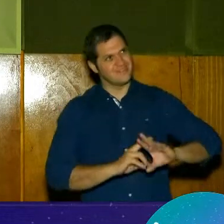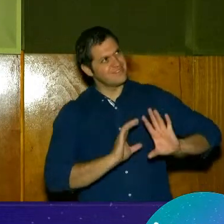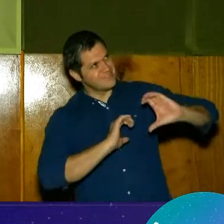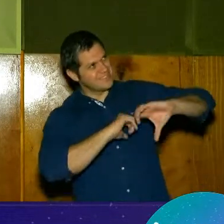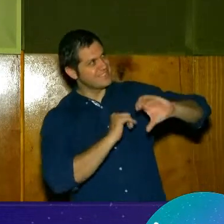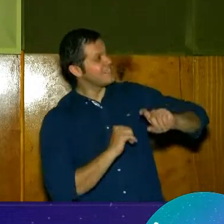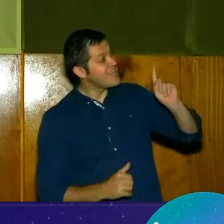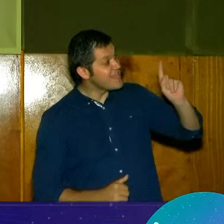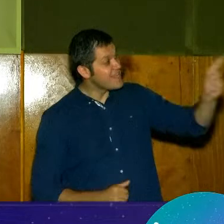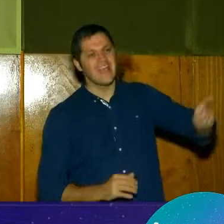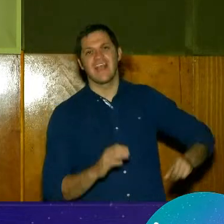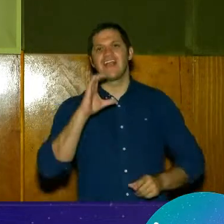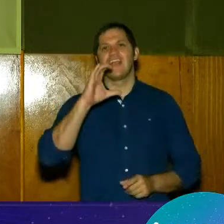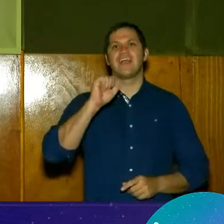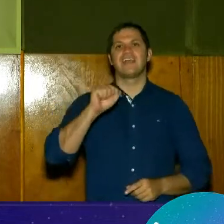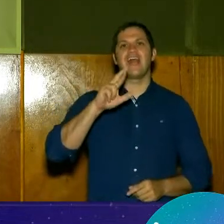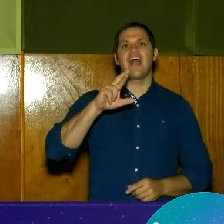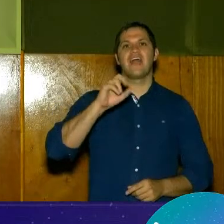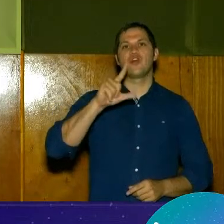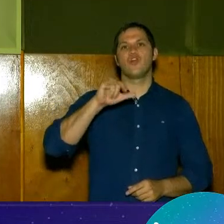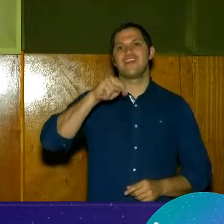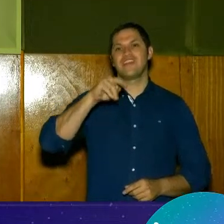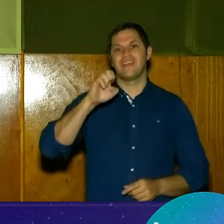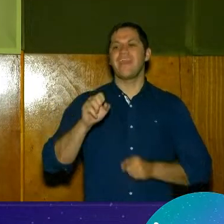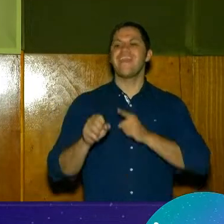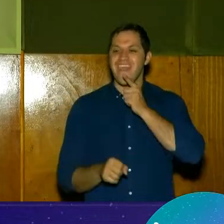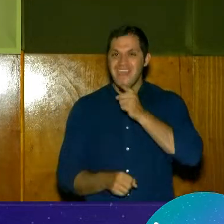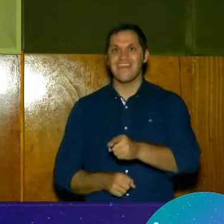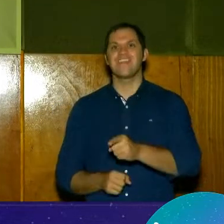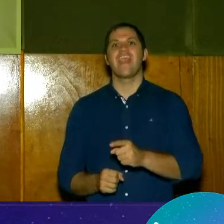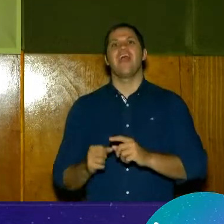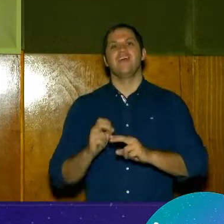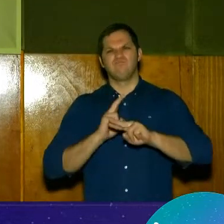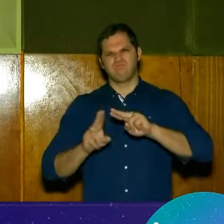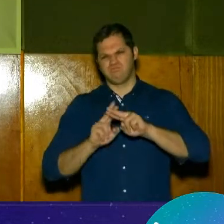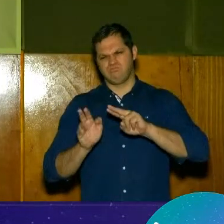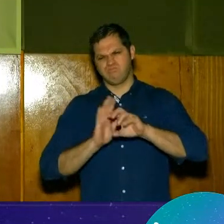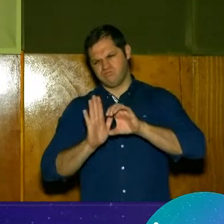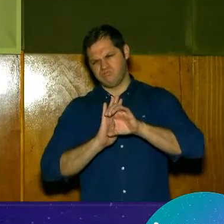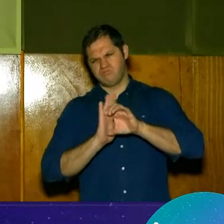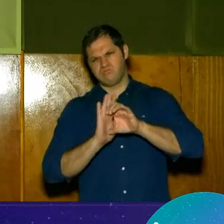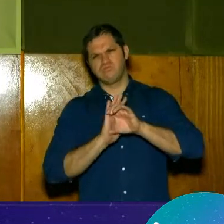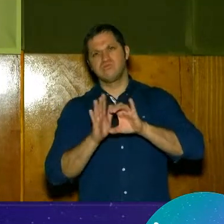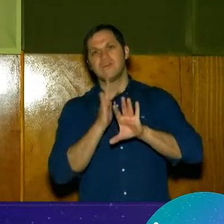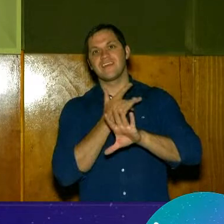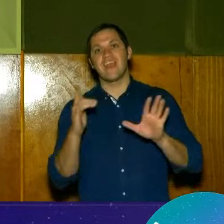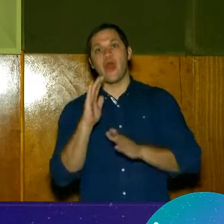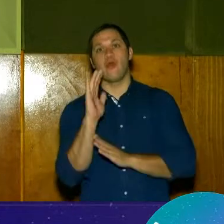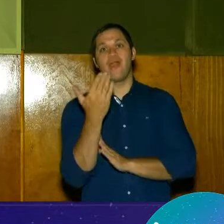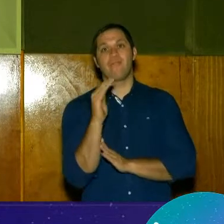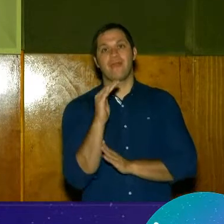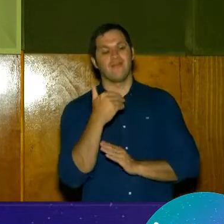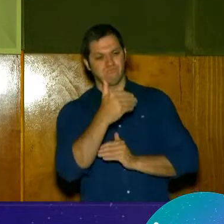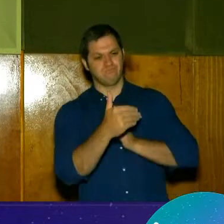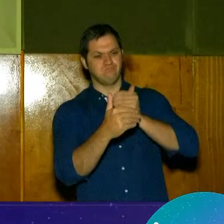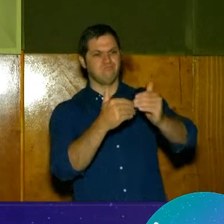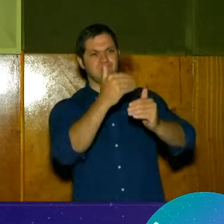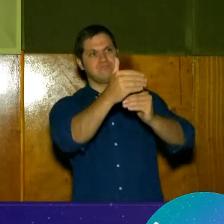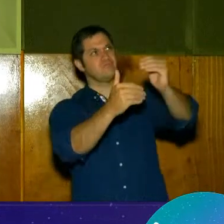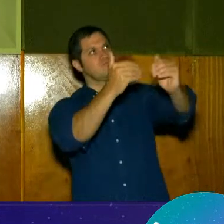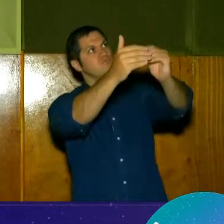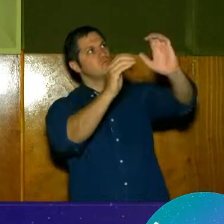herschel también otro astrónomo famoso ellos son los que hacían los telescopios gigantes de la época y era caro linda que bullía